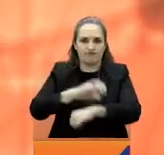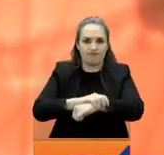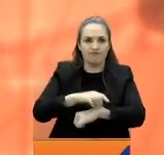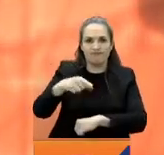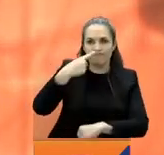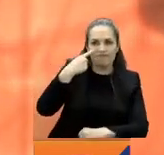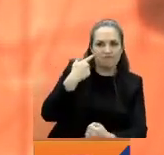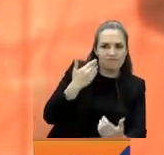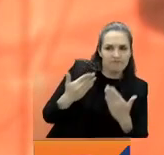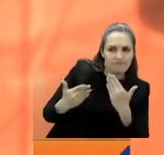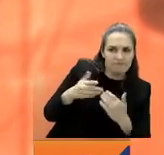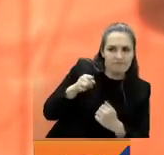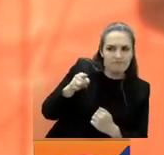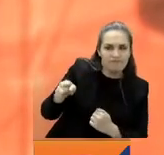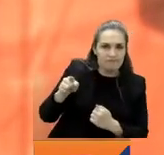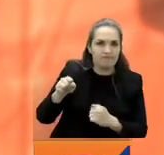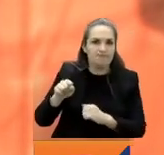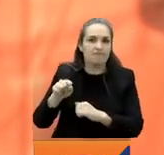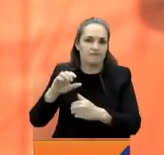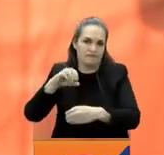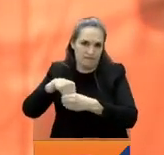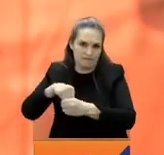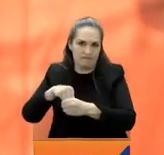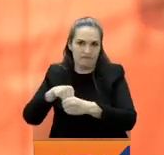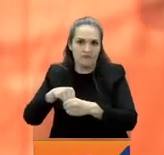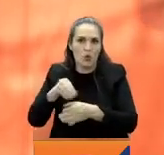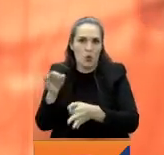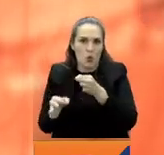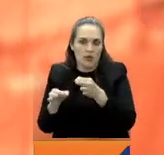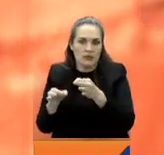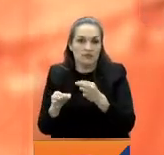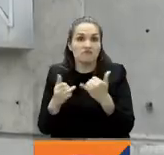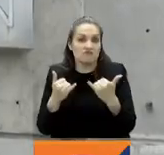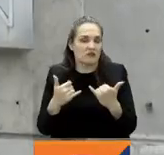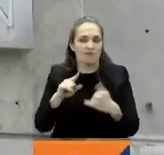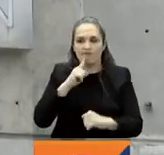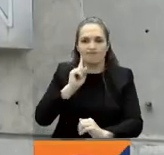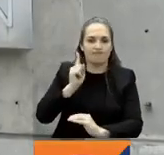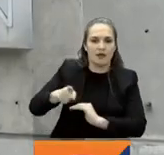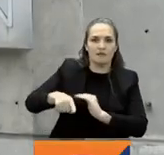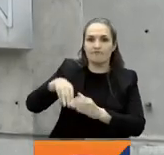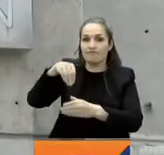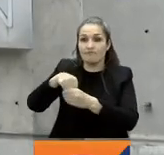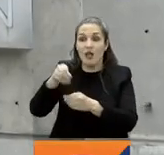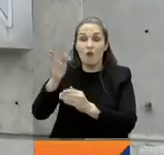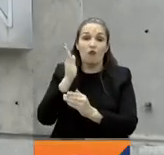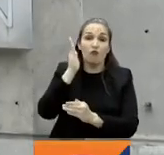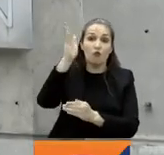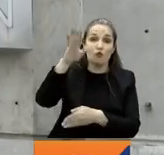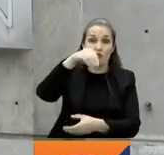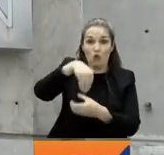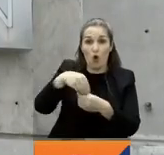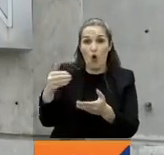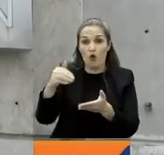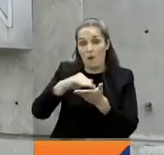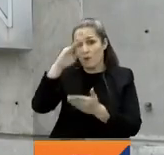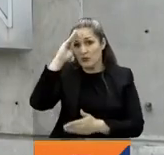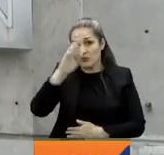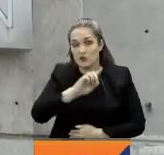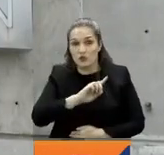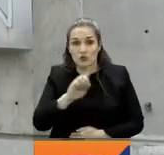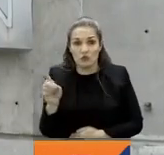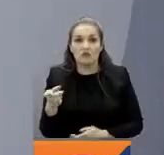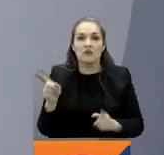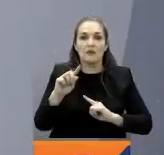aprobación por parte de un juez especializado. También confirmaron la inhabilidad para ejercer cargos públicos y una multa de